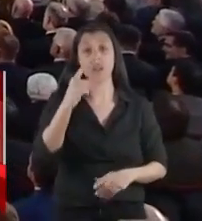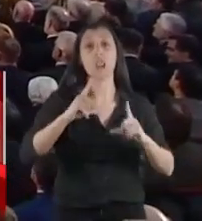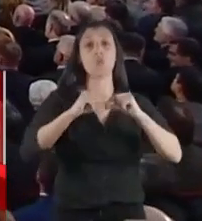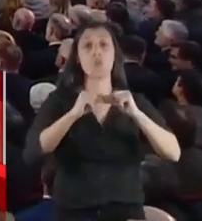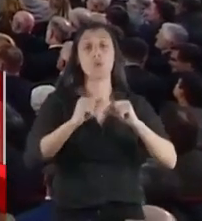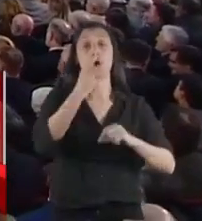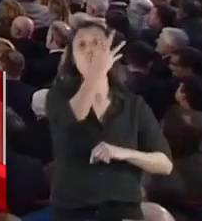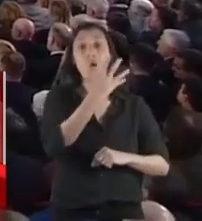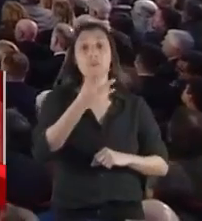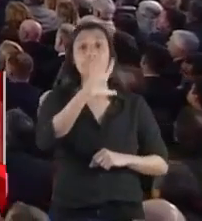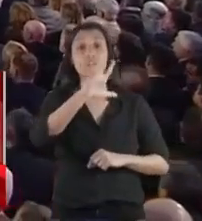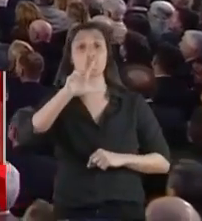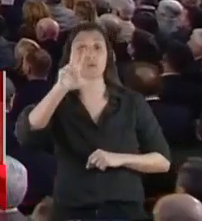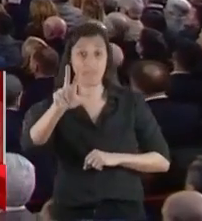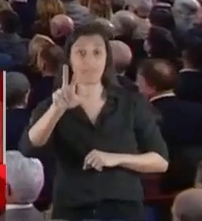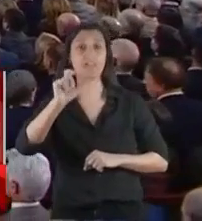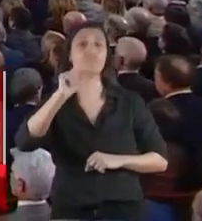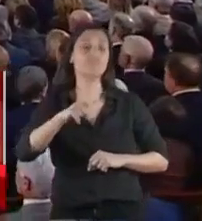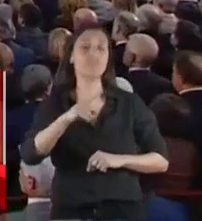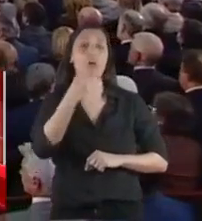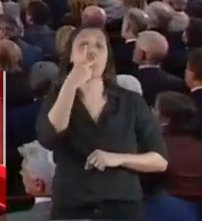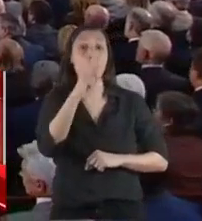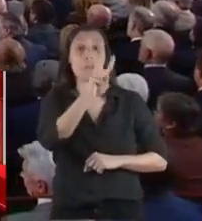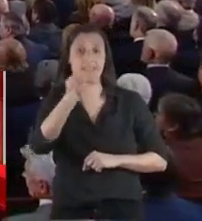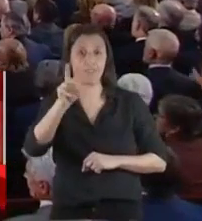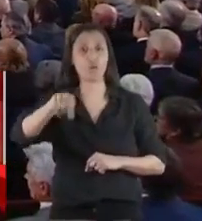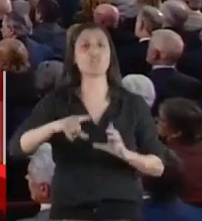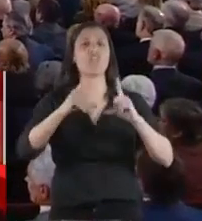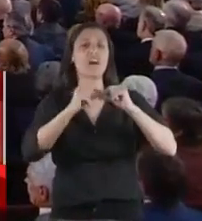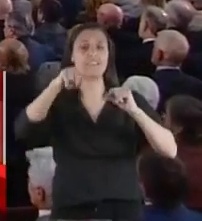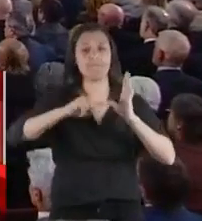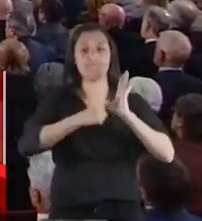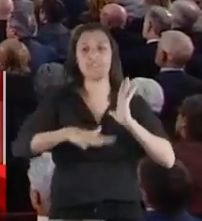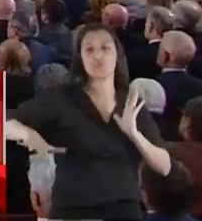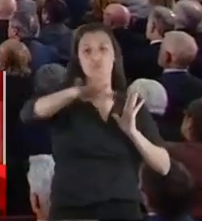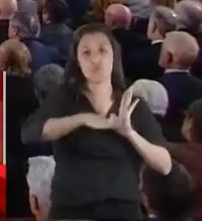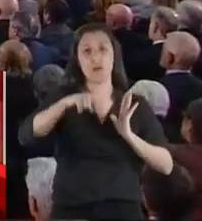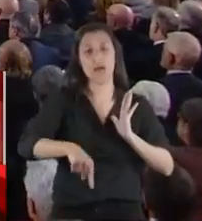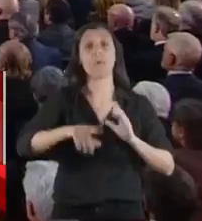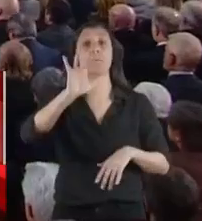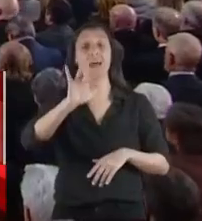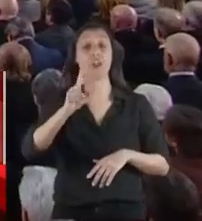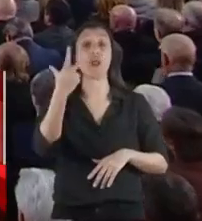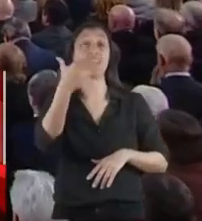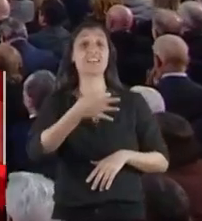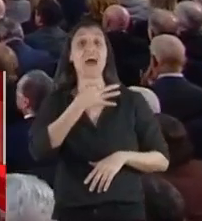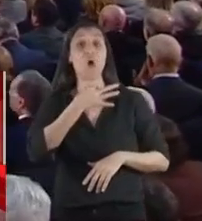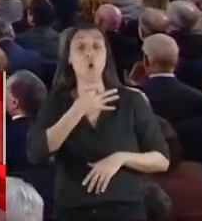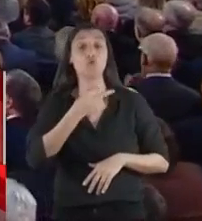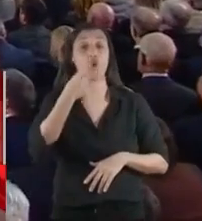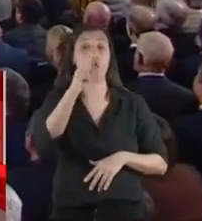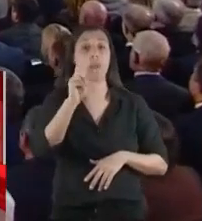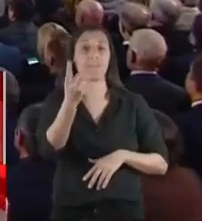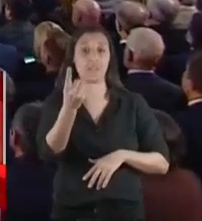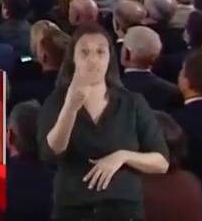número 453 de 2022, fechado en la ciudad de Buenos Aires el miércoles 3 de agosto